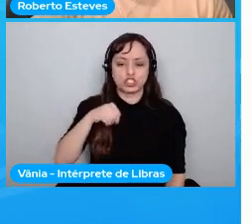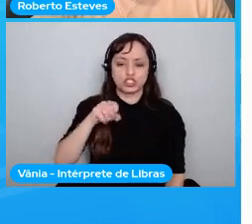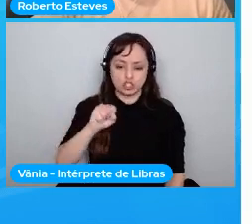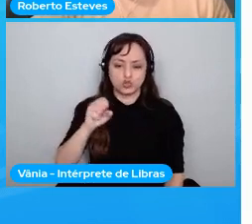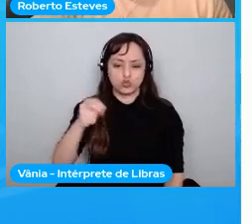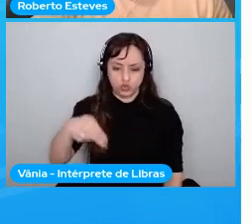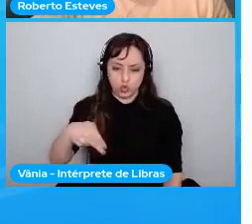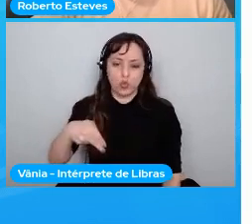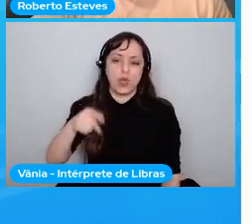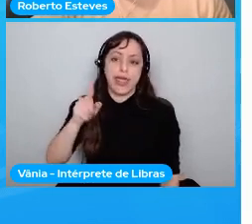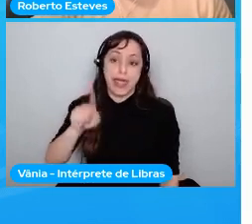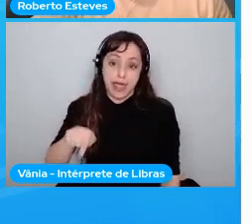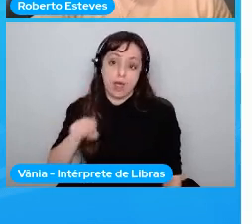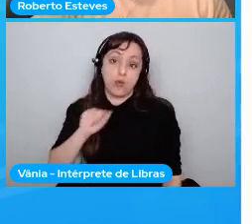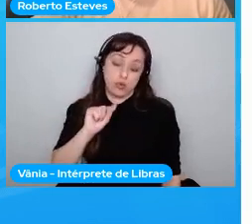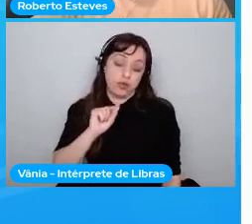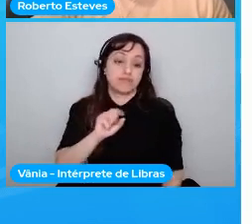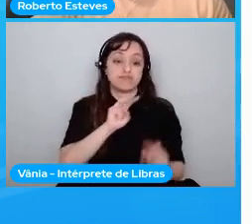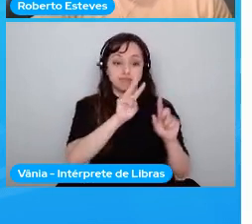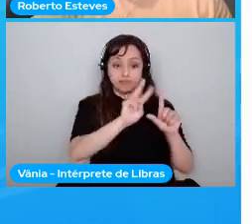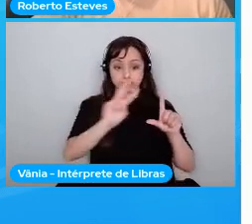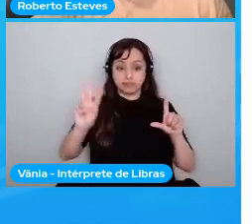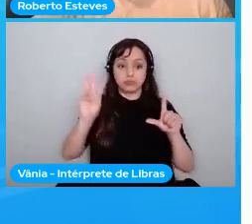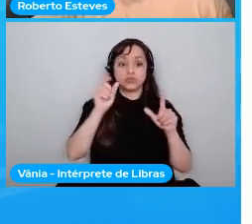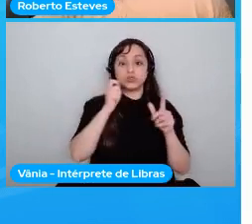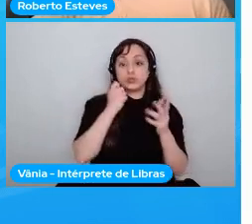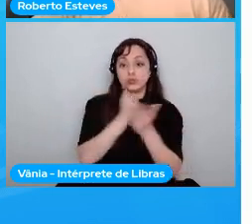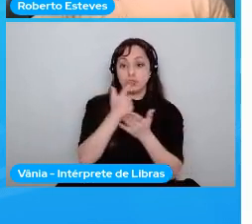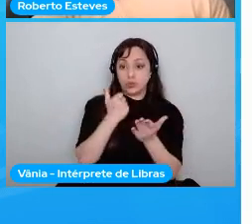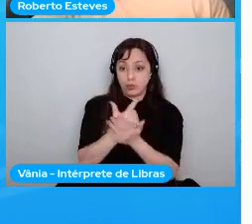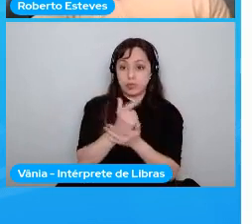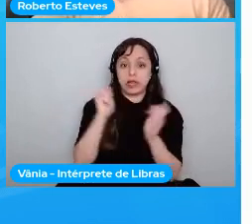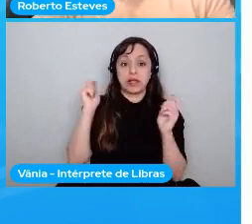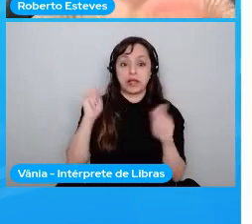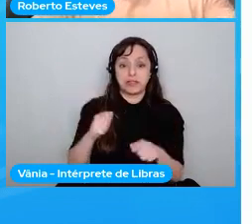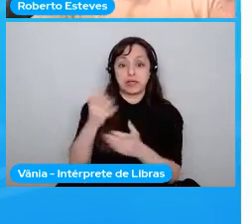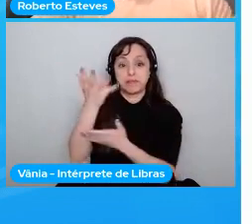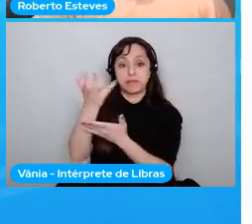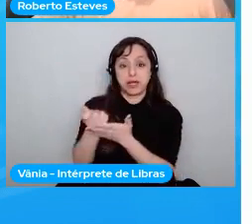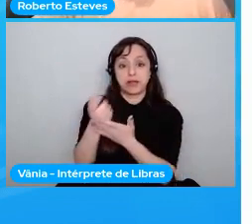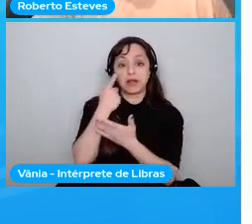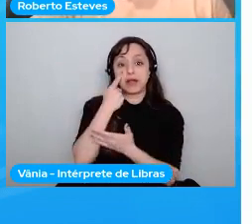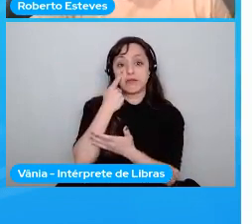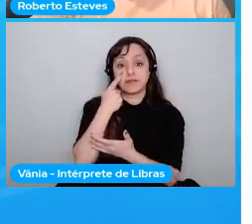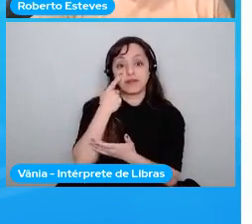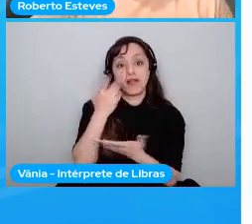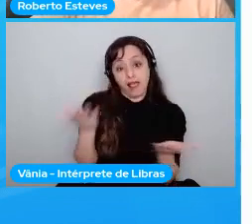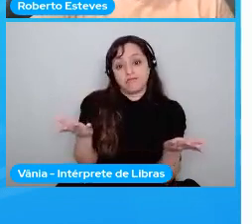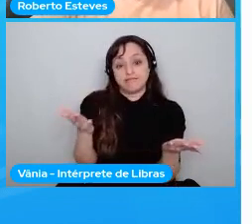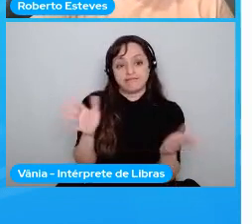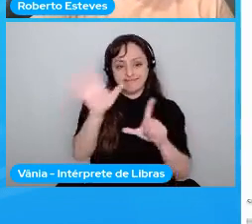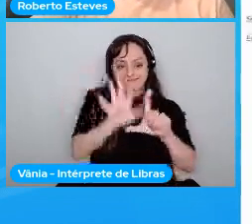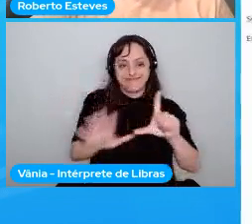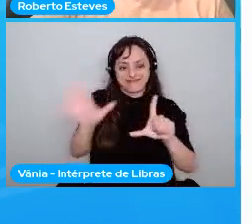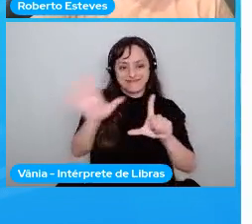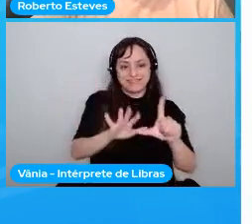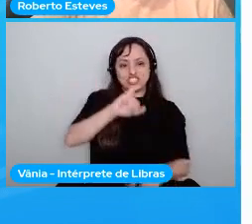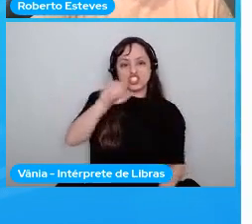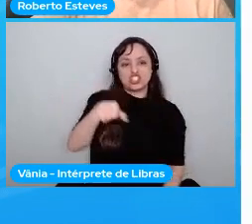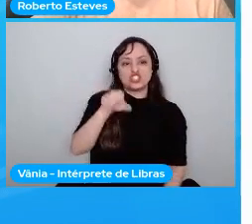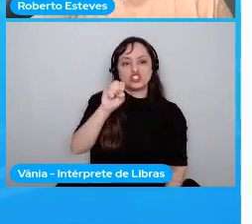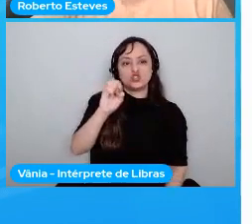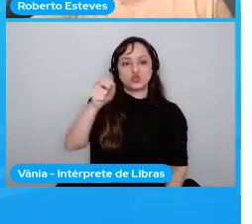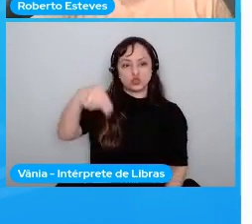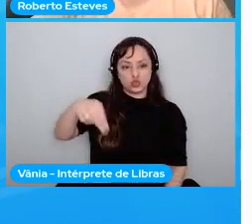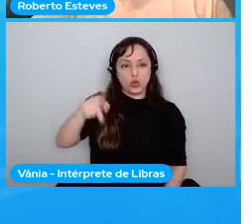en el portal de compras públicas tenemos acceso a los JSON. Ya mismo les presento cómo se ve el JSON. Termina de cargar. Aquí está. No, este es un JSON que es